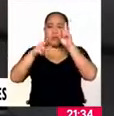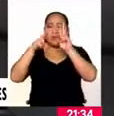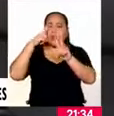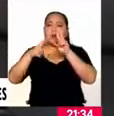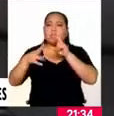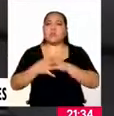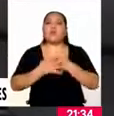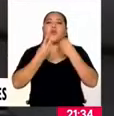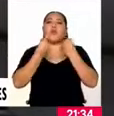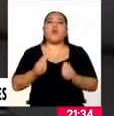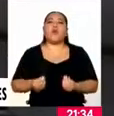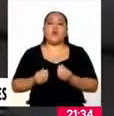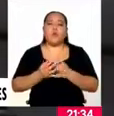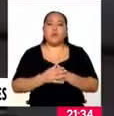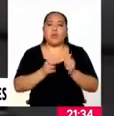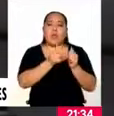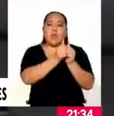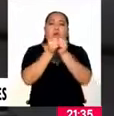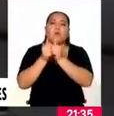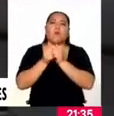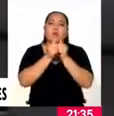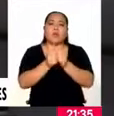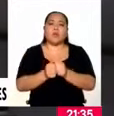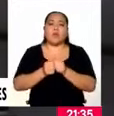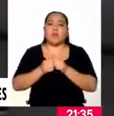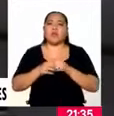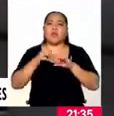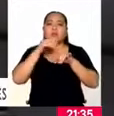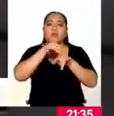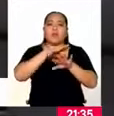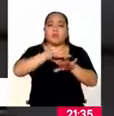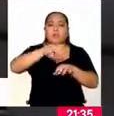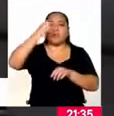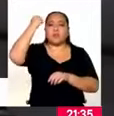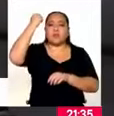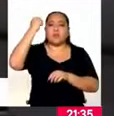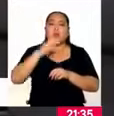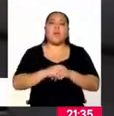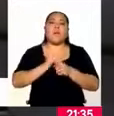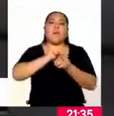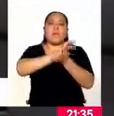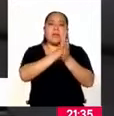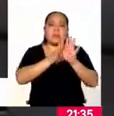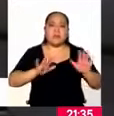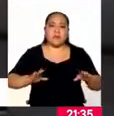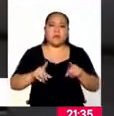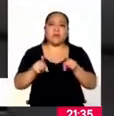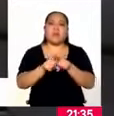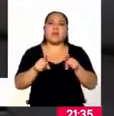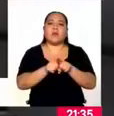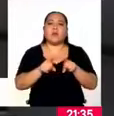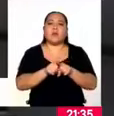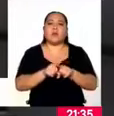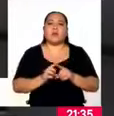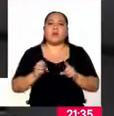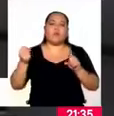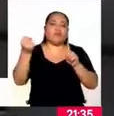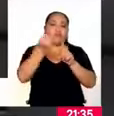han acompañado estas manifestaciones pacíficas, pero también han soportado